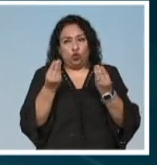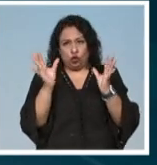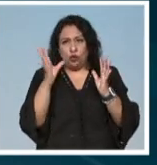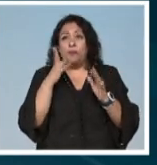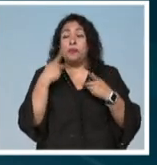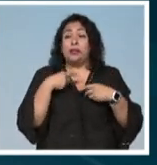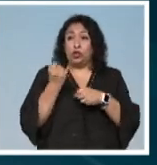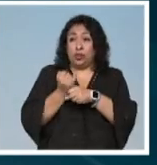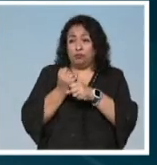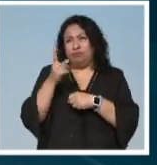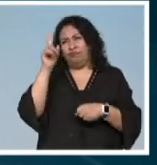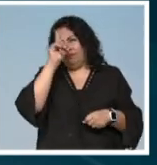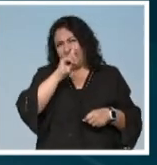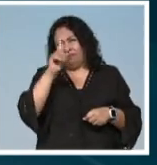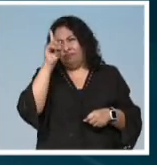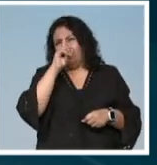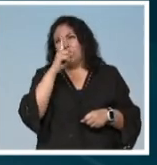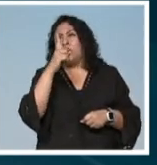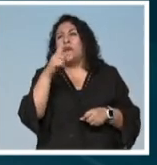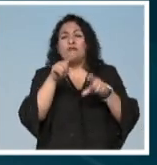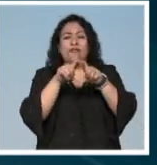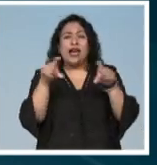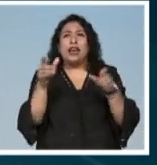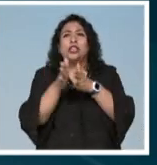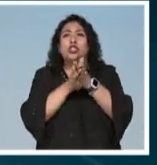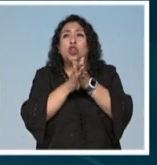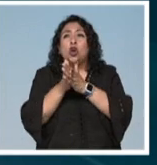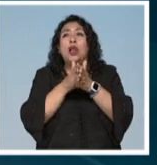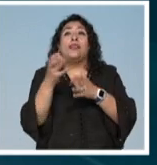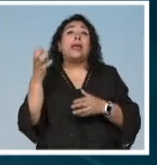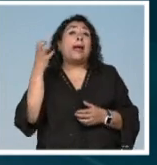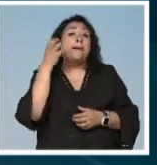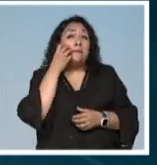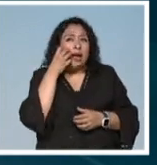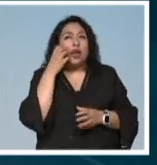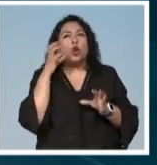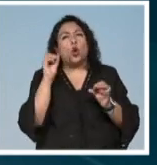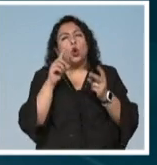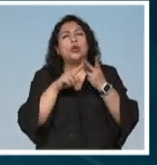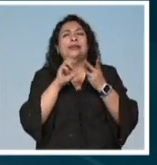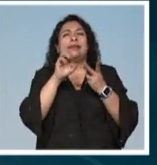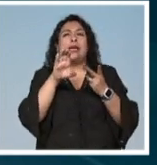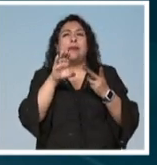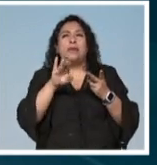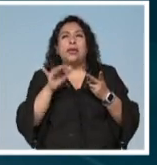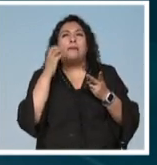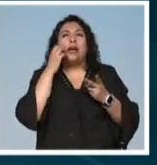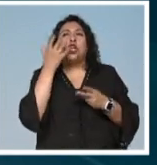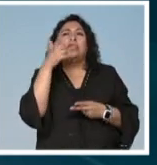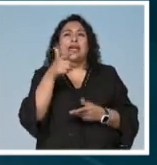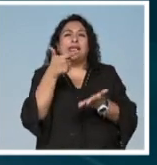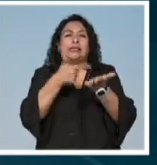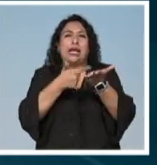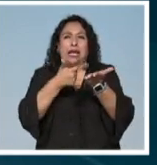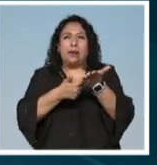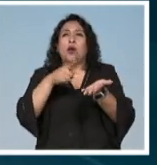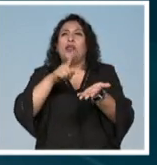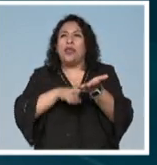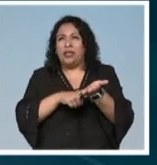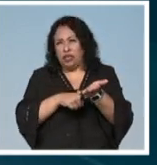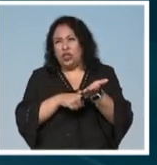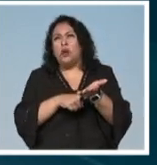Los investigadores recomiendan consumir una barra de chocolate amargo o semiamargo de 10 gramos, que contenga